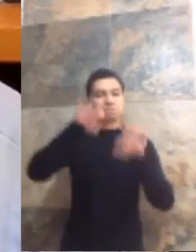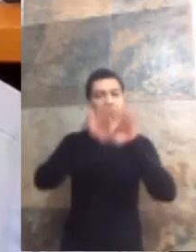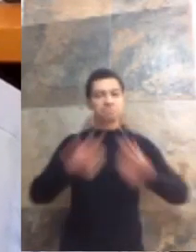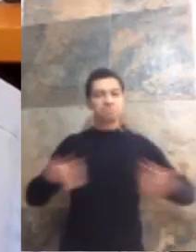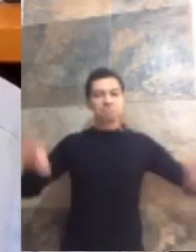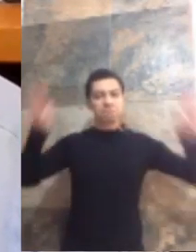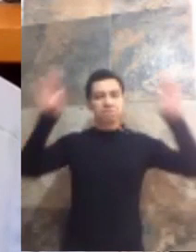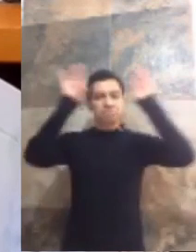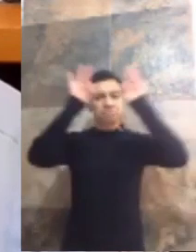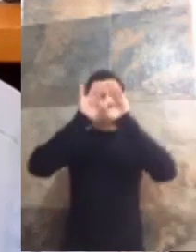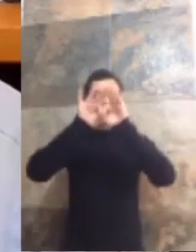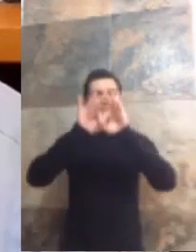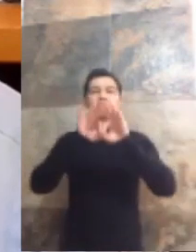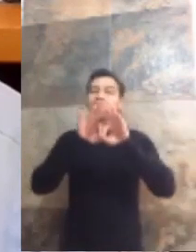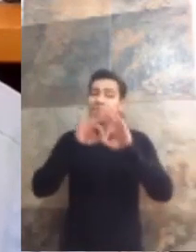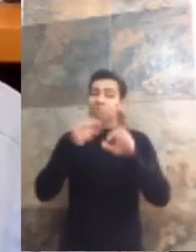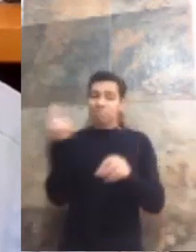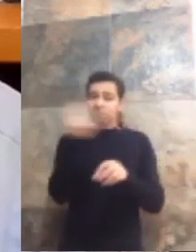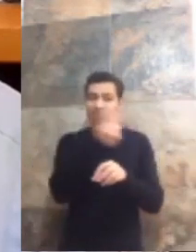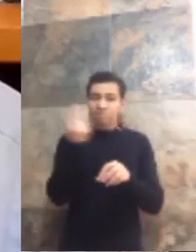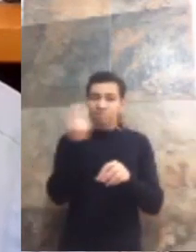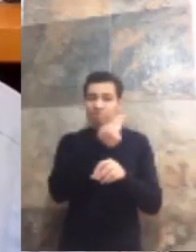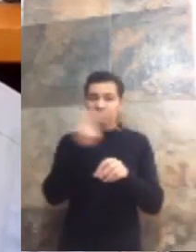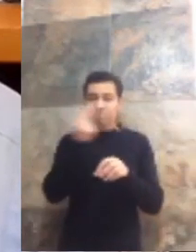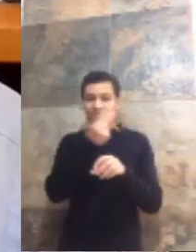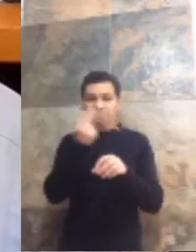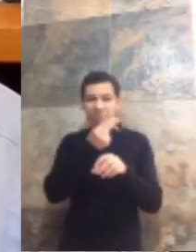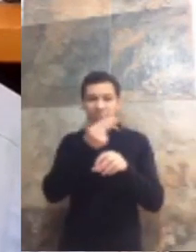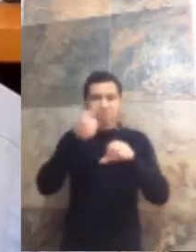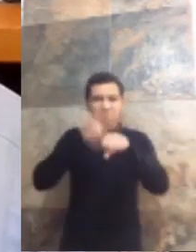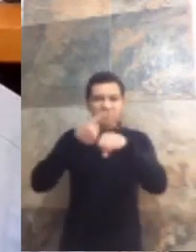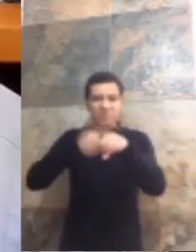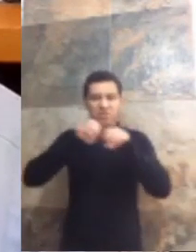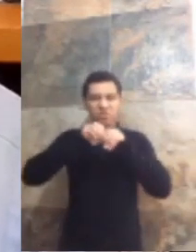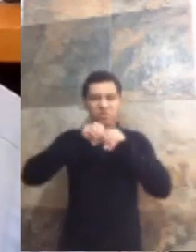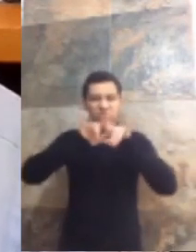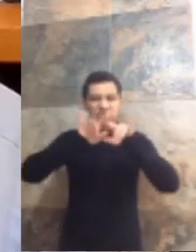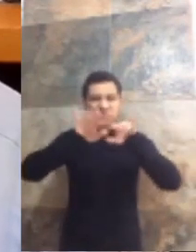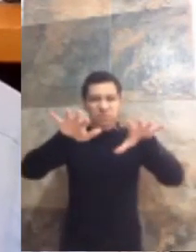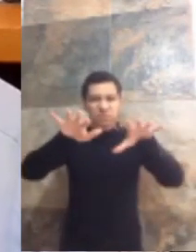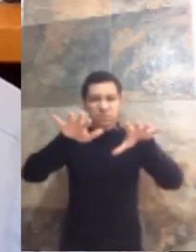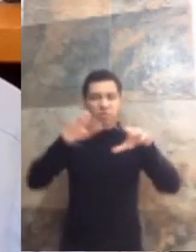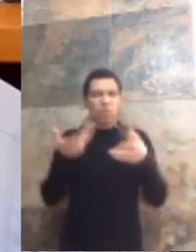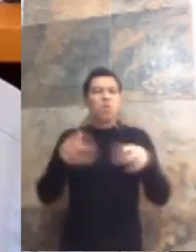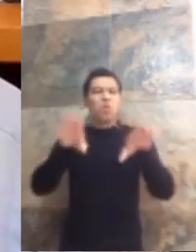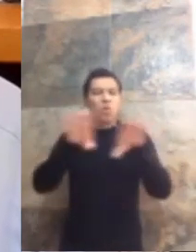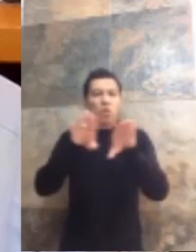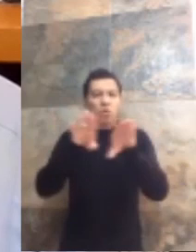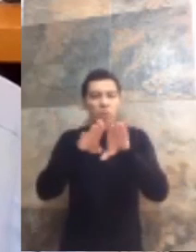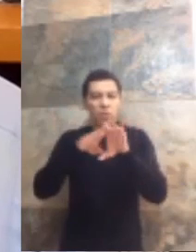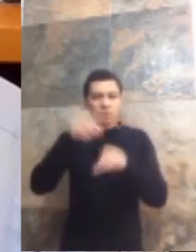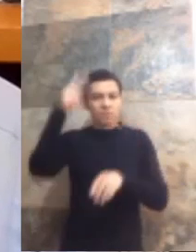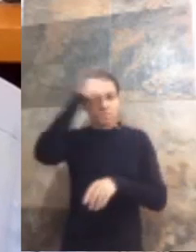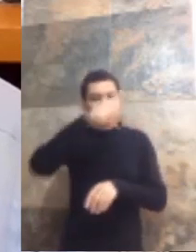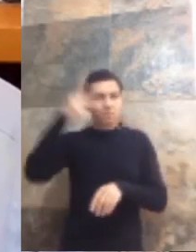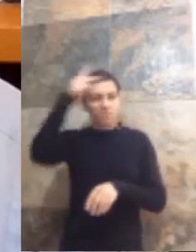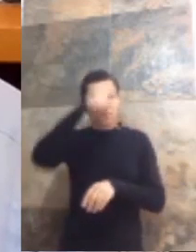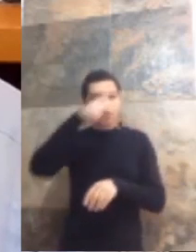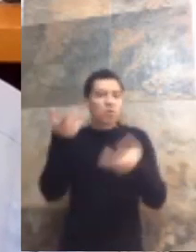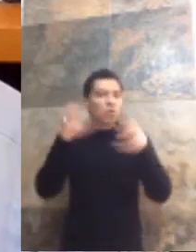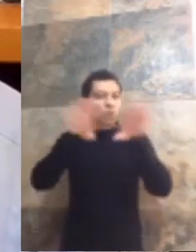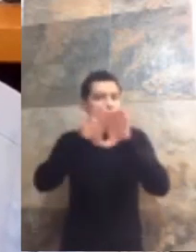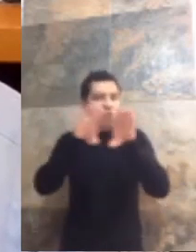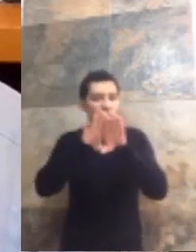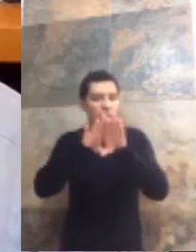situaciones diferentes de cómo estamos acostumbrados a funcionar psicológicamente. Y lo que quisiera